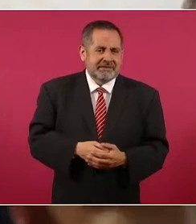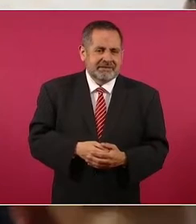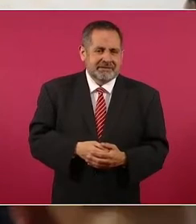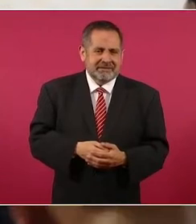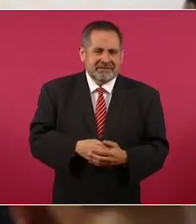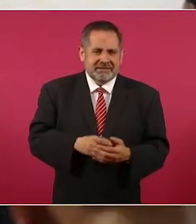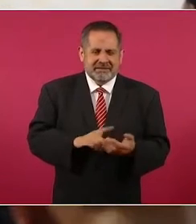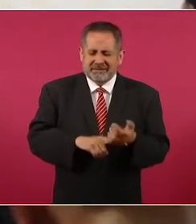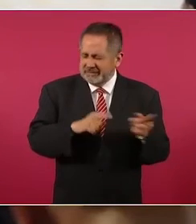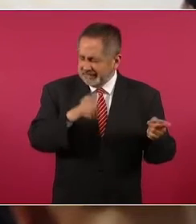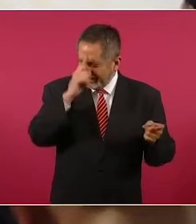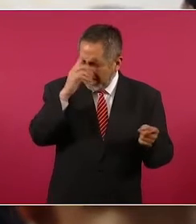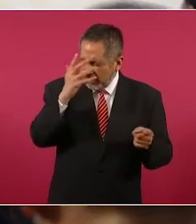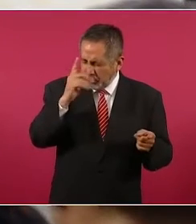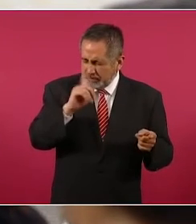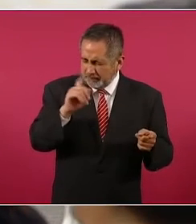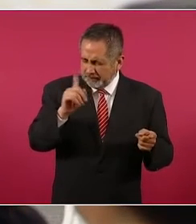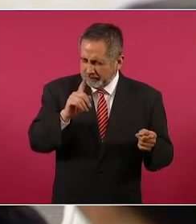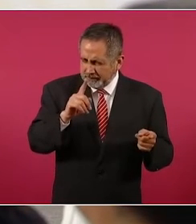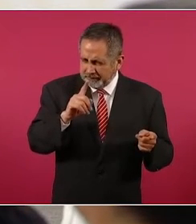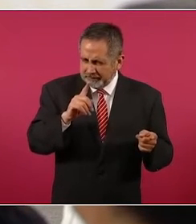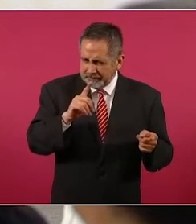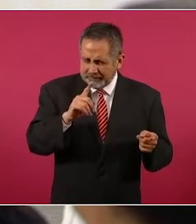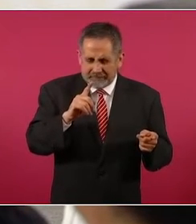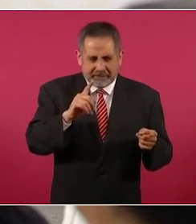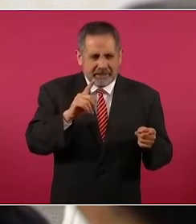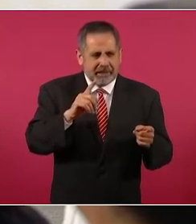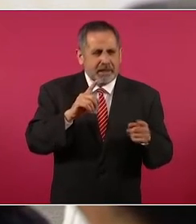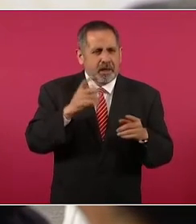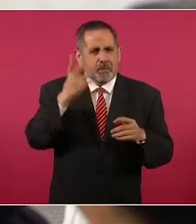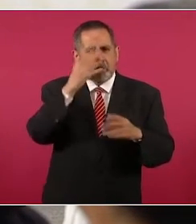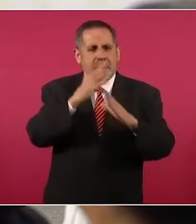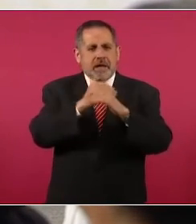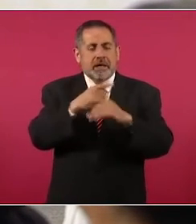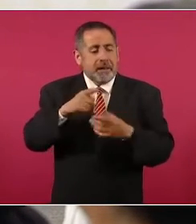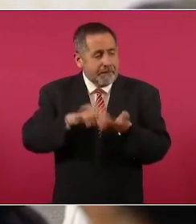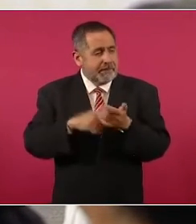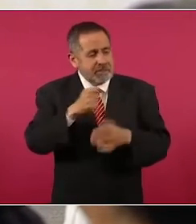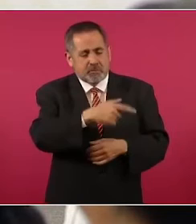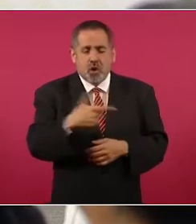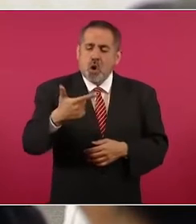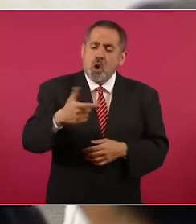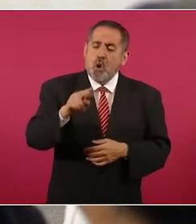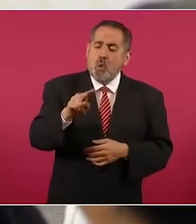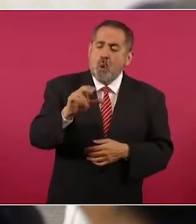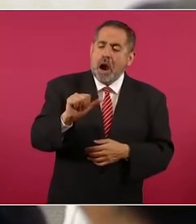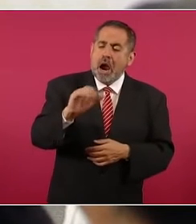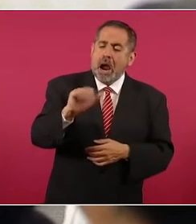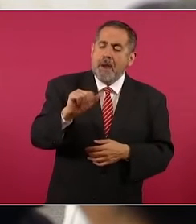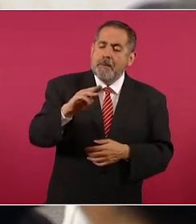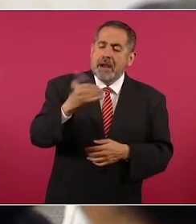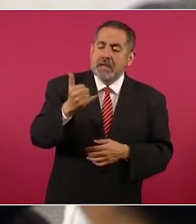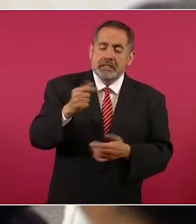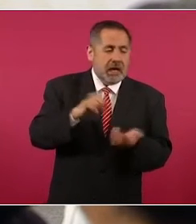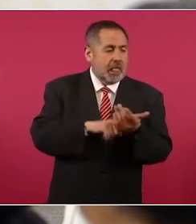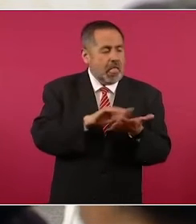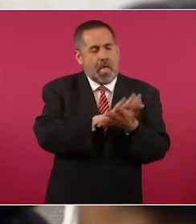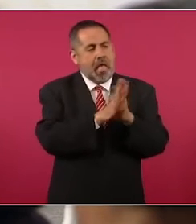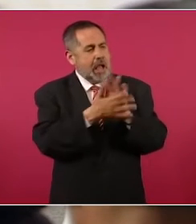el árbol? Digo, el árbol, el ave tan bella, la guacamaya, ¿sí?, que se volvió